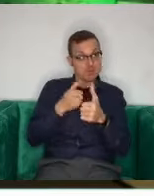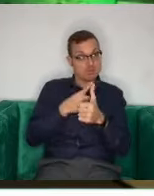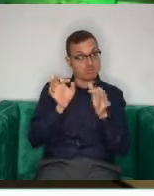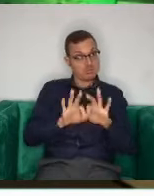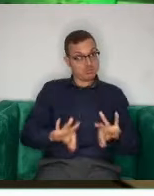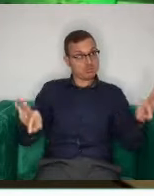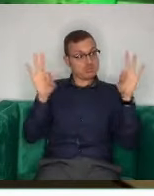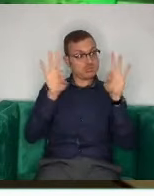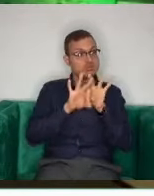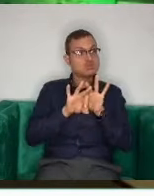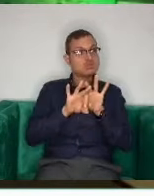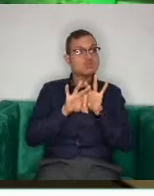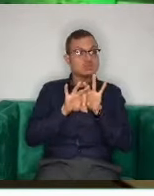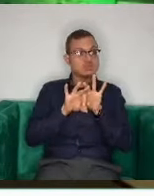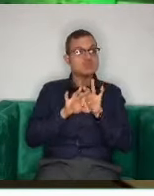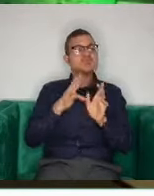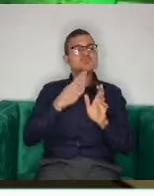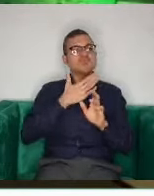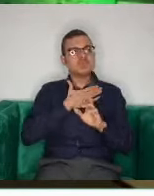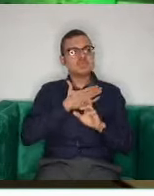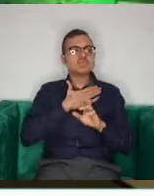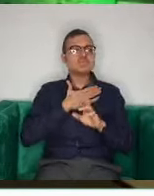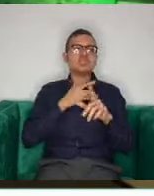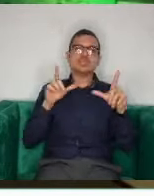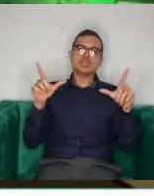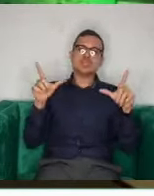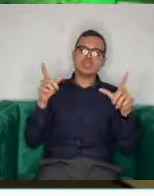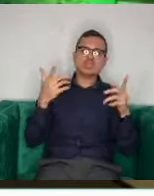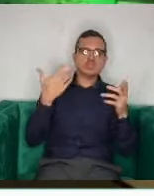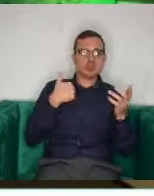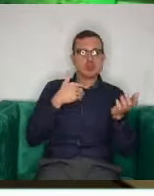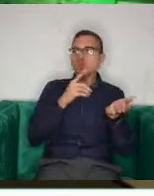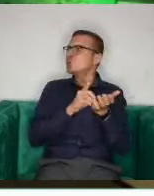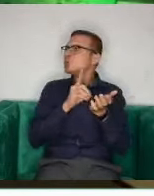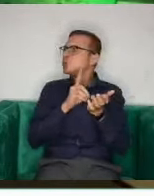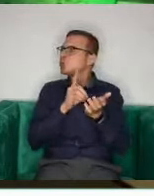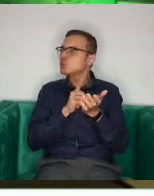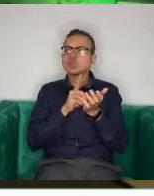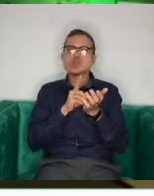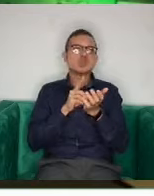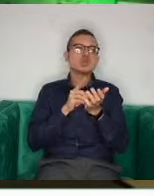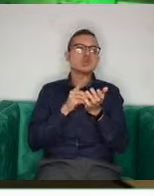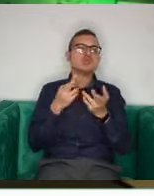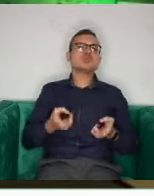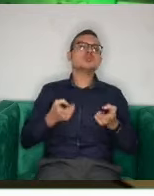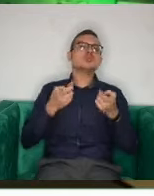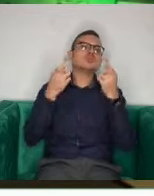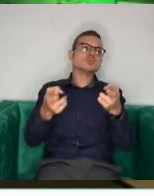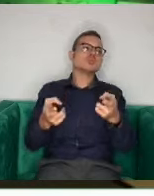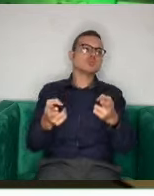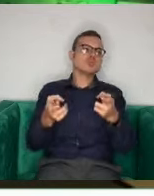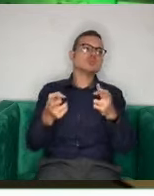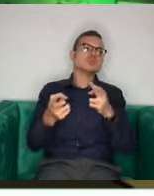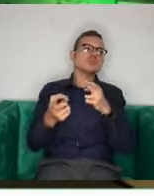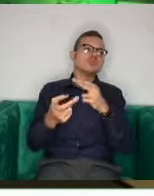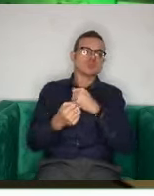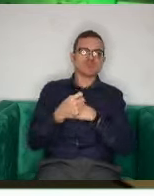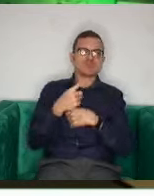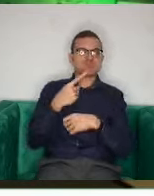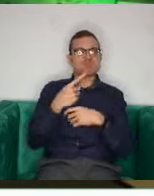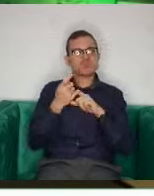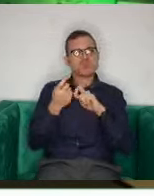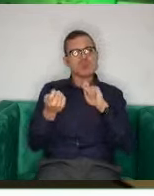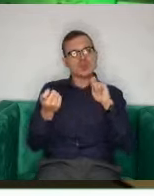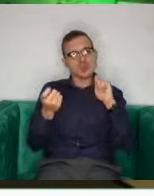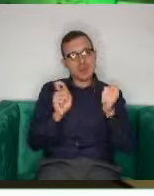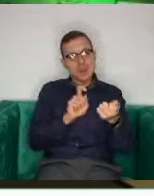de mi parte como nutricionista, yo le podría aconsejar a esa persona que nos está escribiendo que modifique el contenido